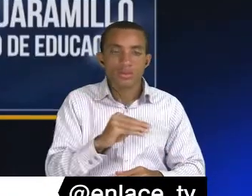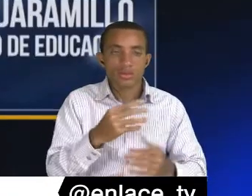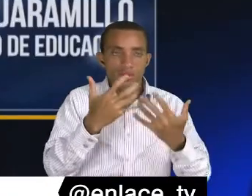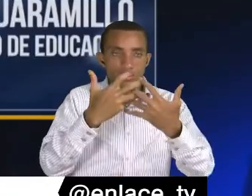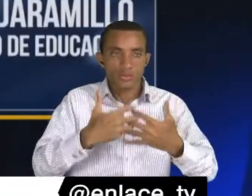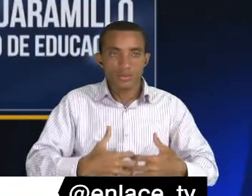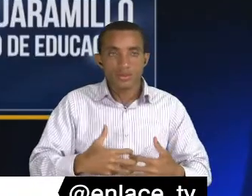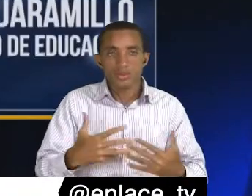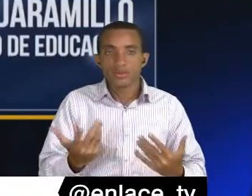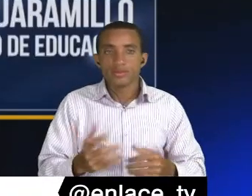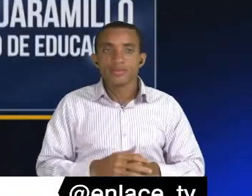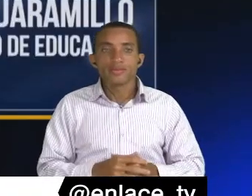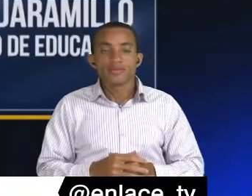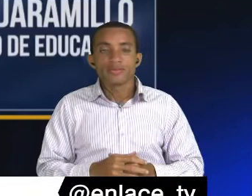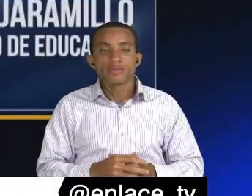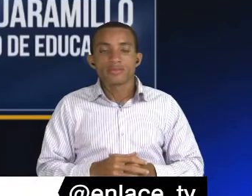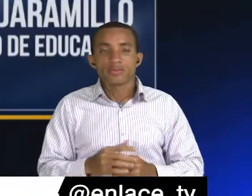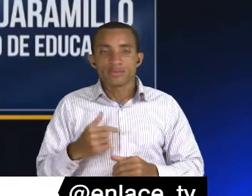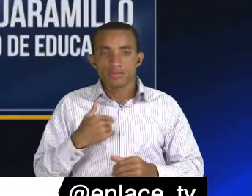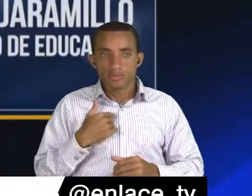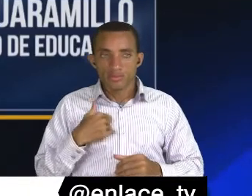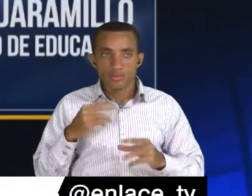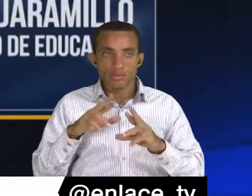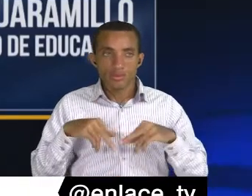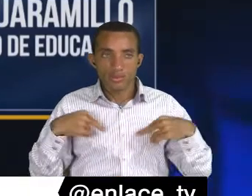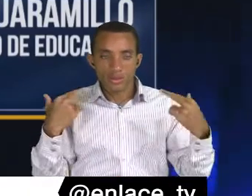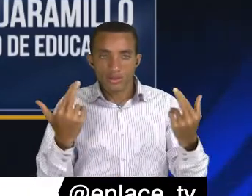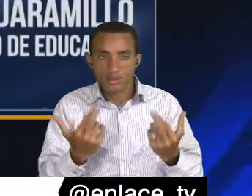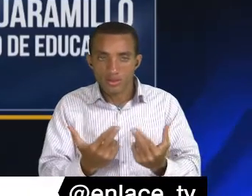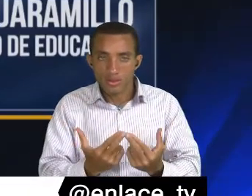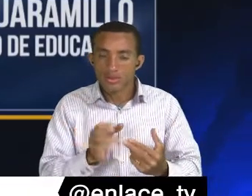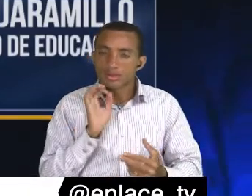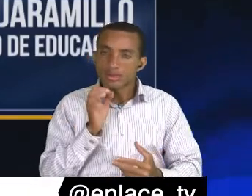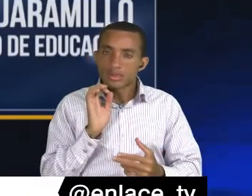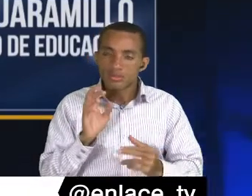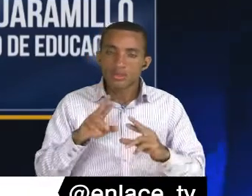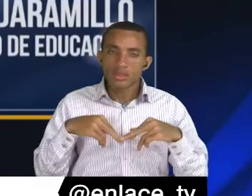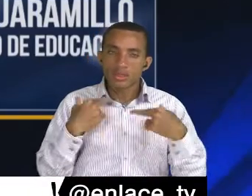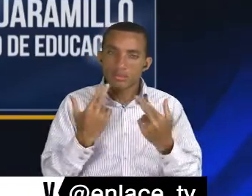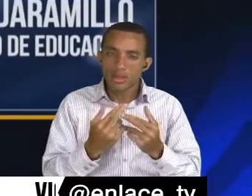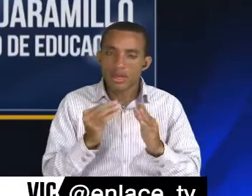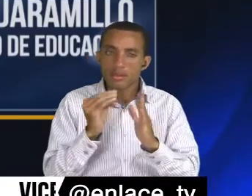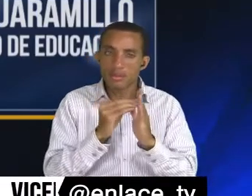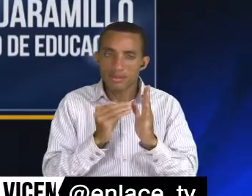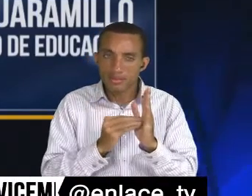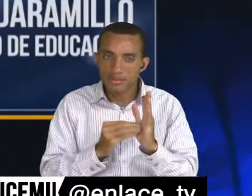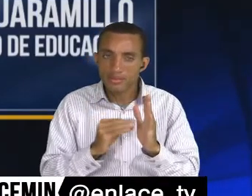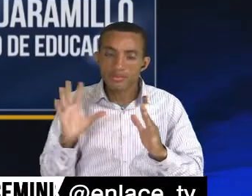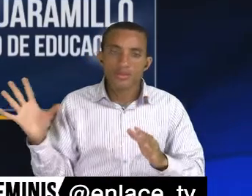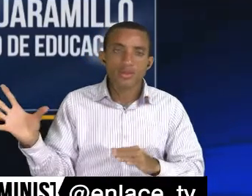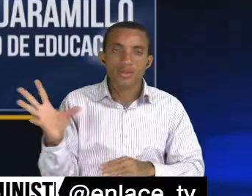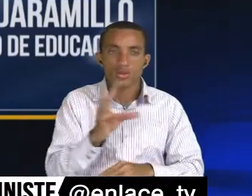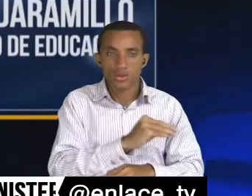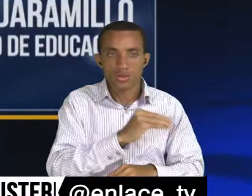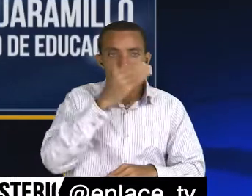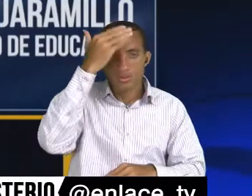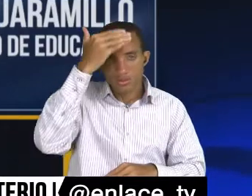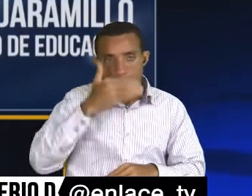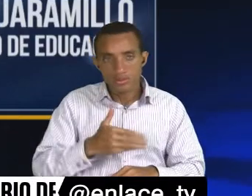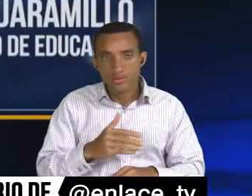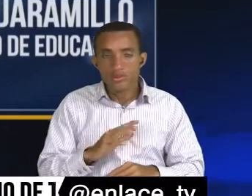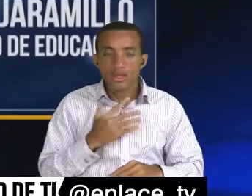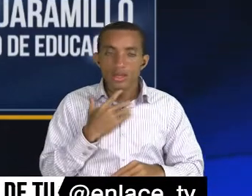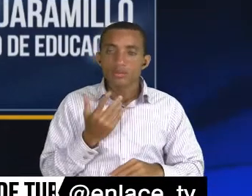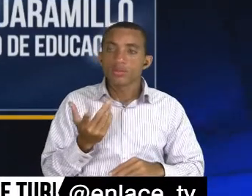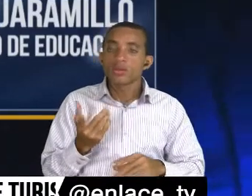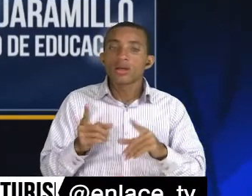realizamos reuniones periódicas con las empresas transportadoras y todas las quejas de los conductores que no nos